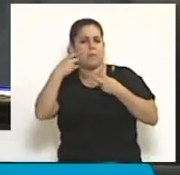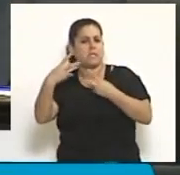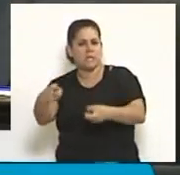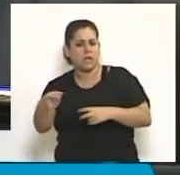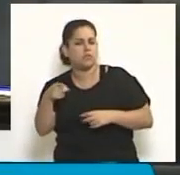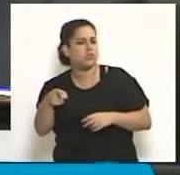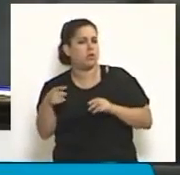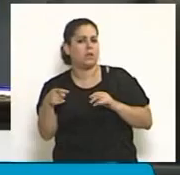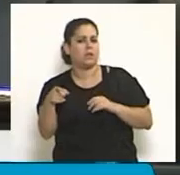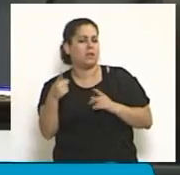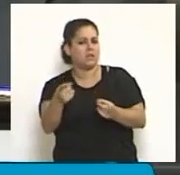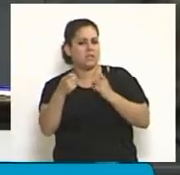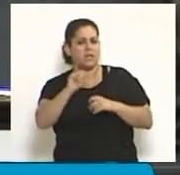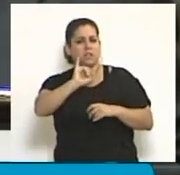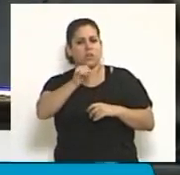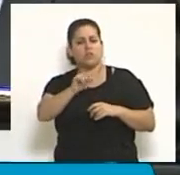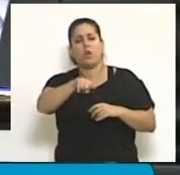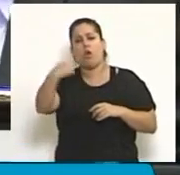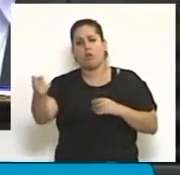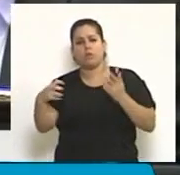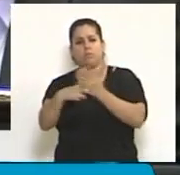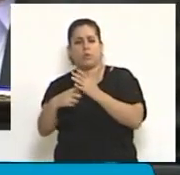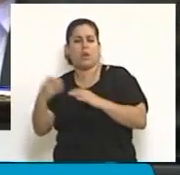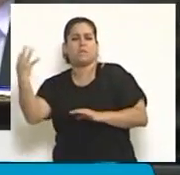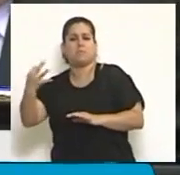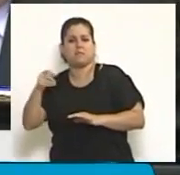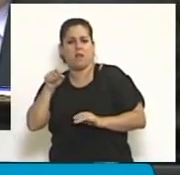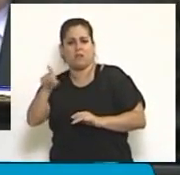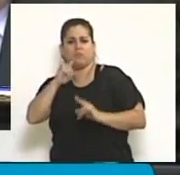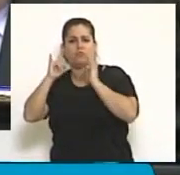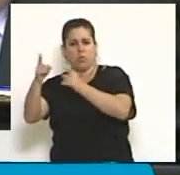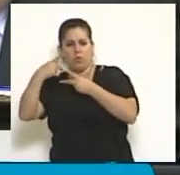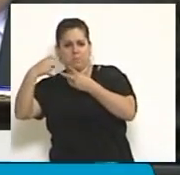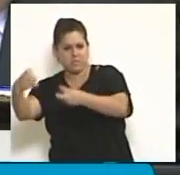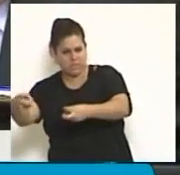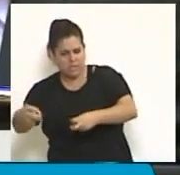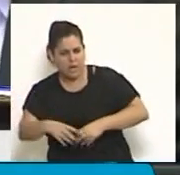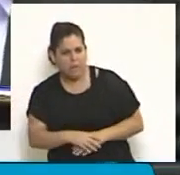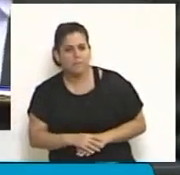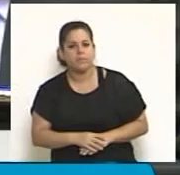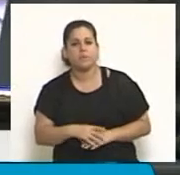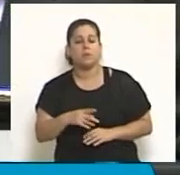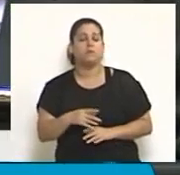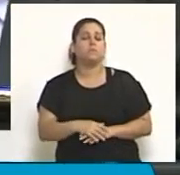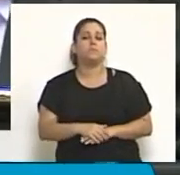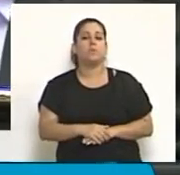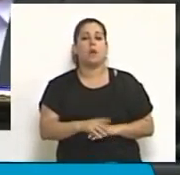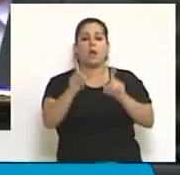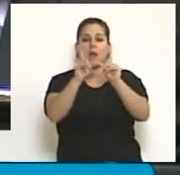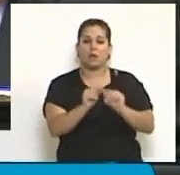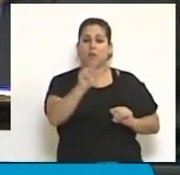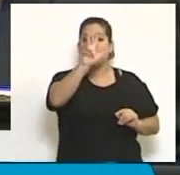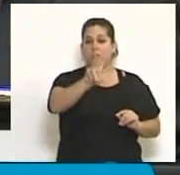que requiera la asignación a una procuraduría especializada. Sin perjuicio de ello, el